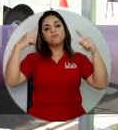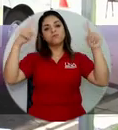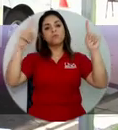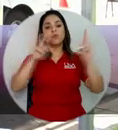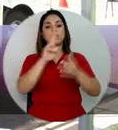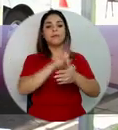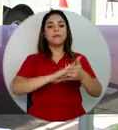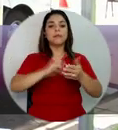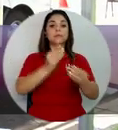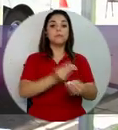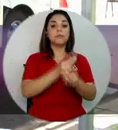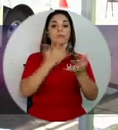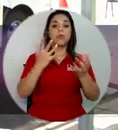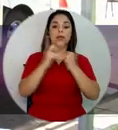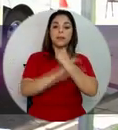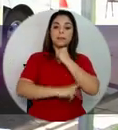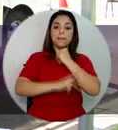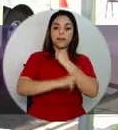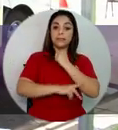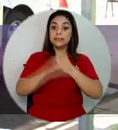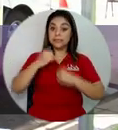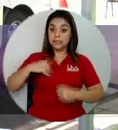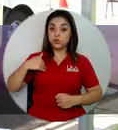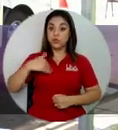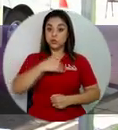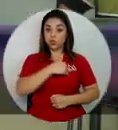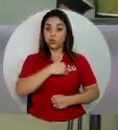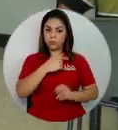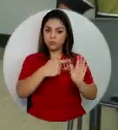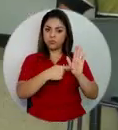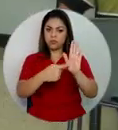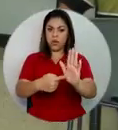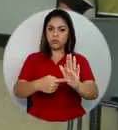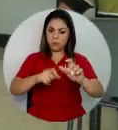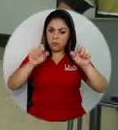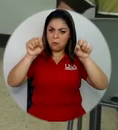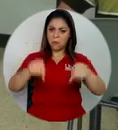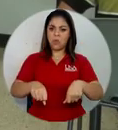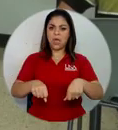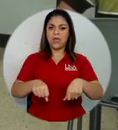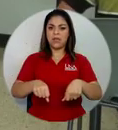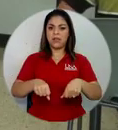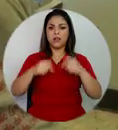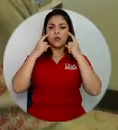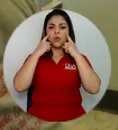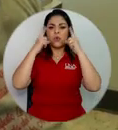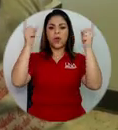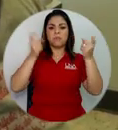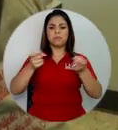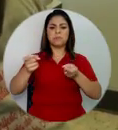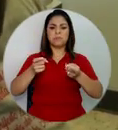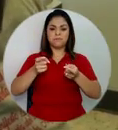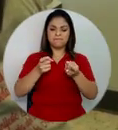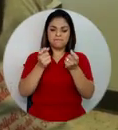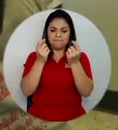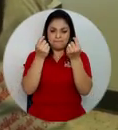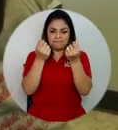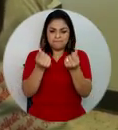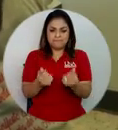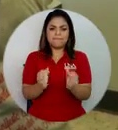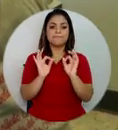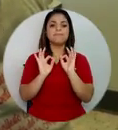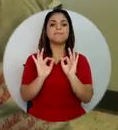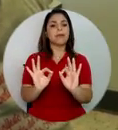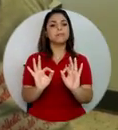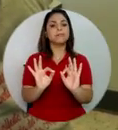las universidades públicas en el país. Si nosotros demostramos que somos capaces de maximizar los recursos